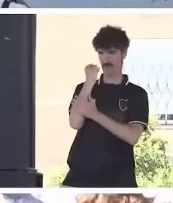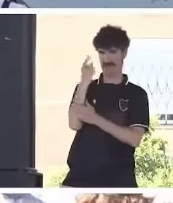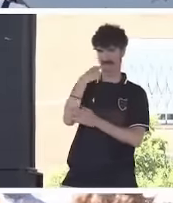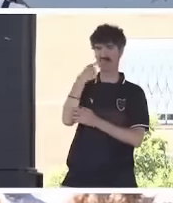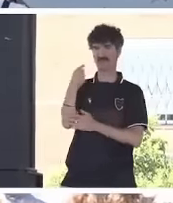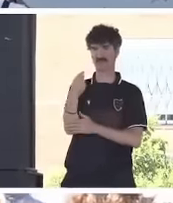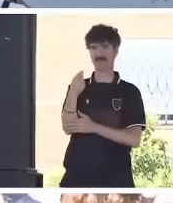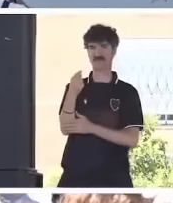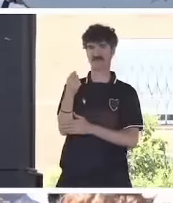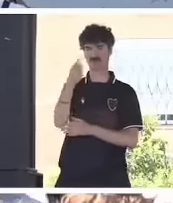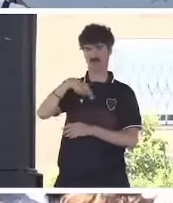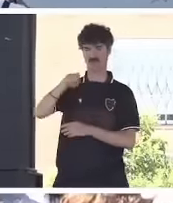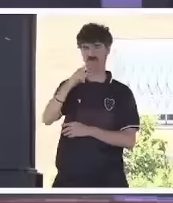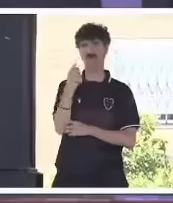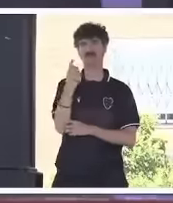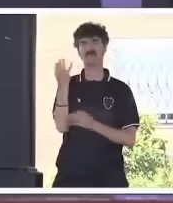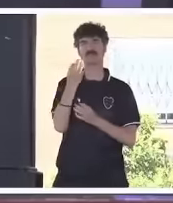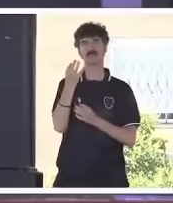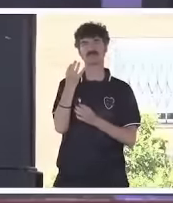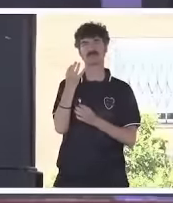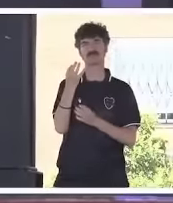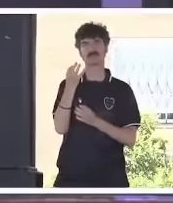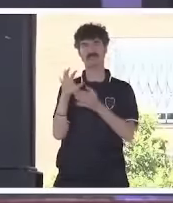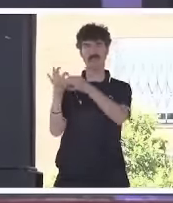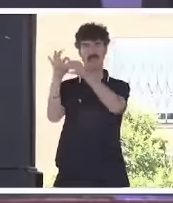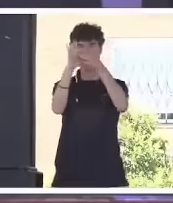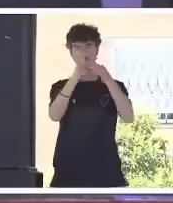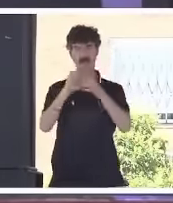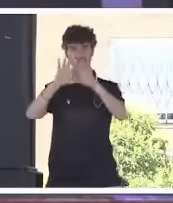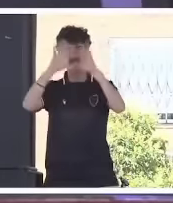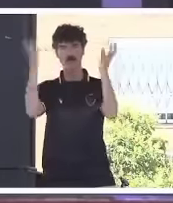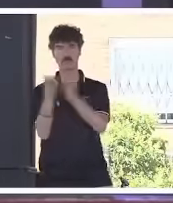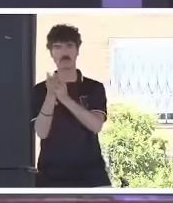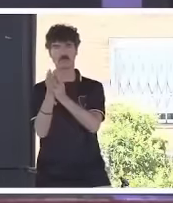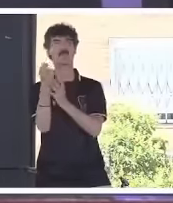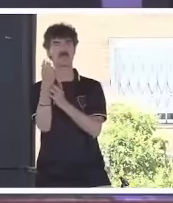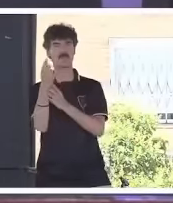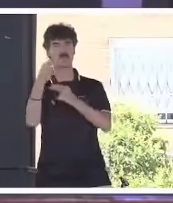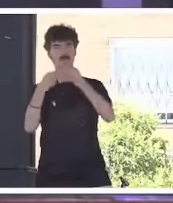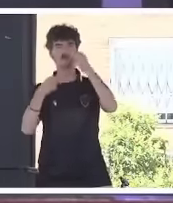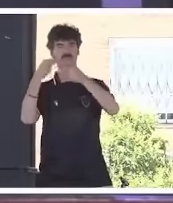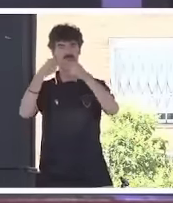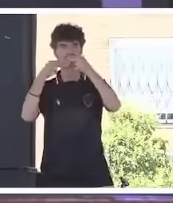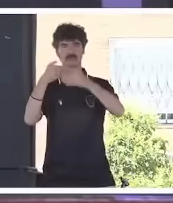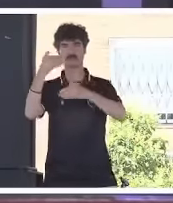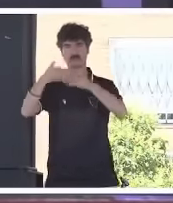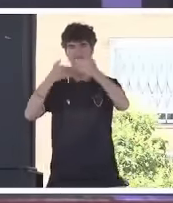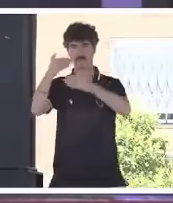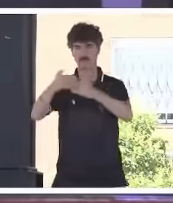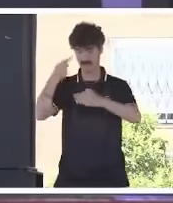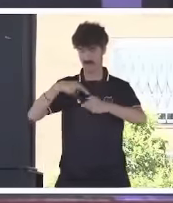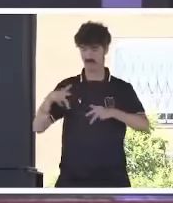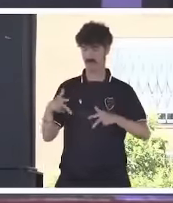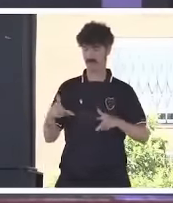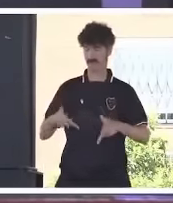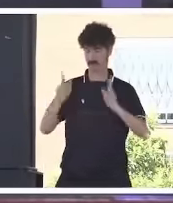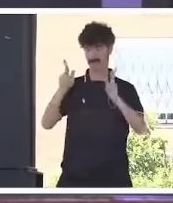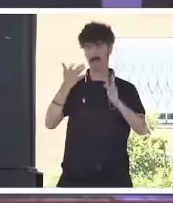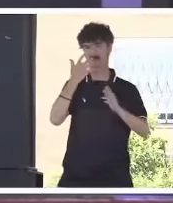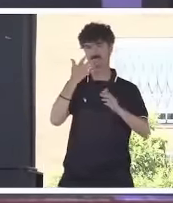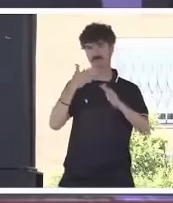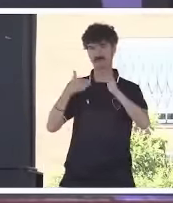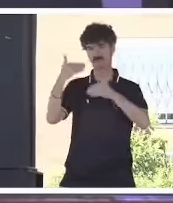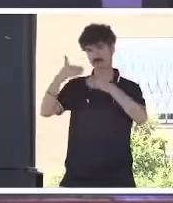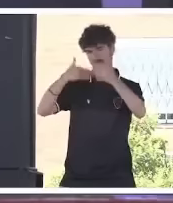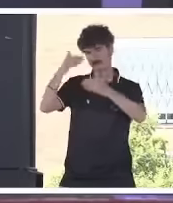dicho, necesitamos construir alianzas internacionales fuertes que nos permitan avanzar, señalar el mundo